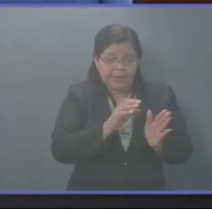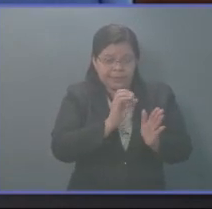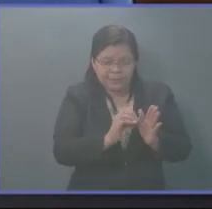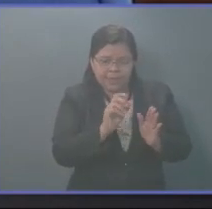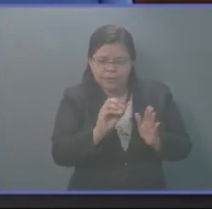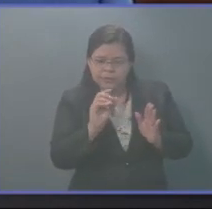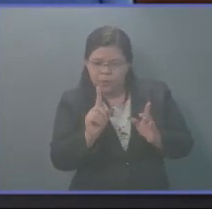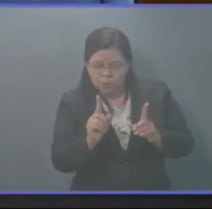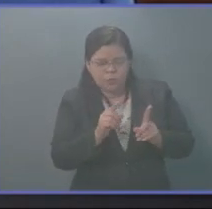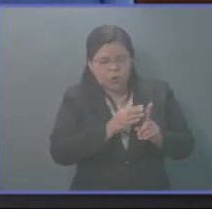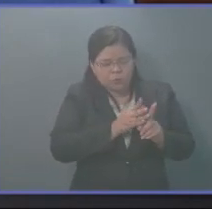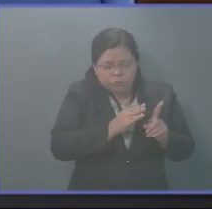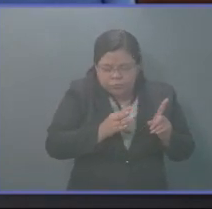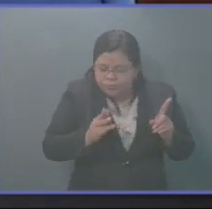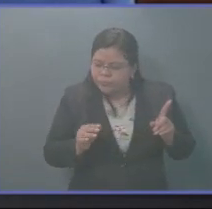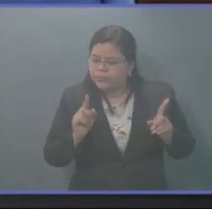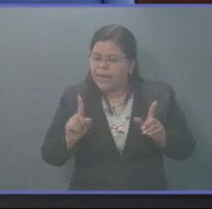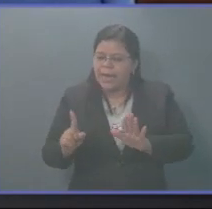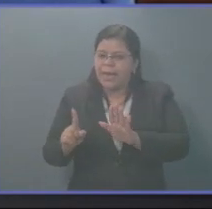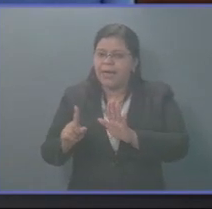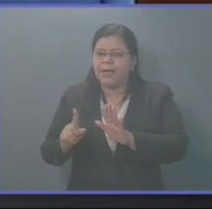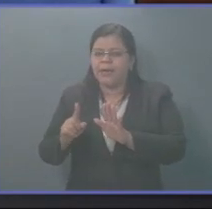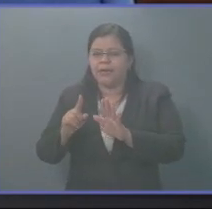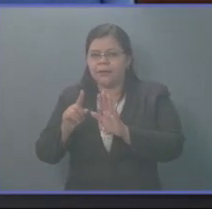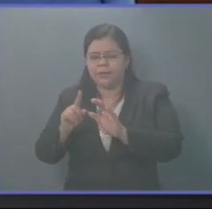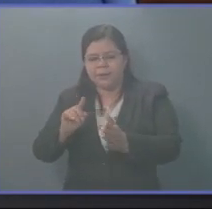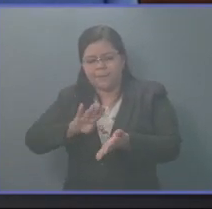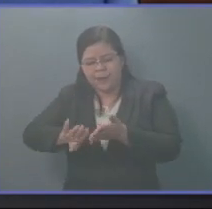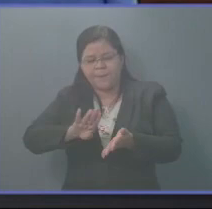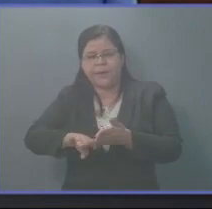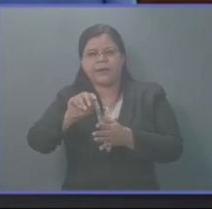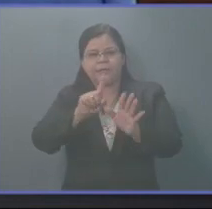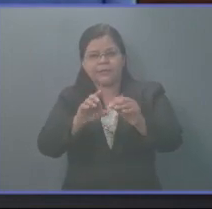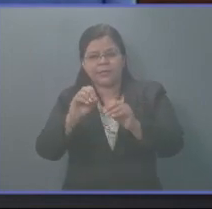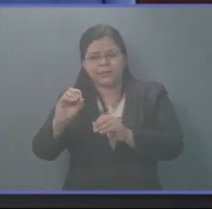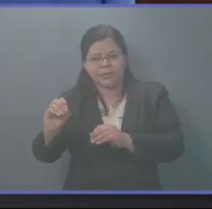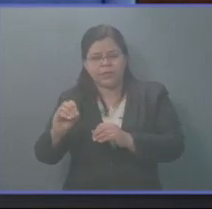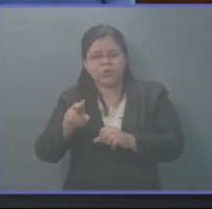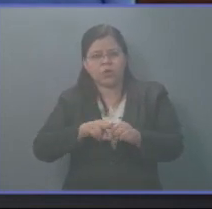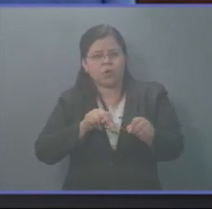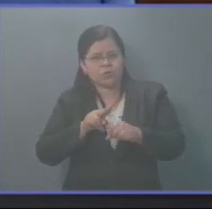a $100,000, pagarán una cuota fija de $600 más